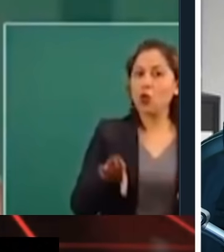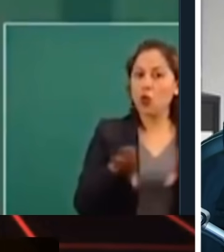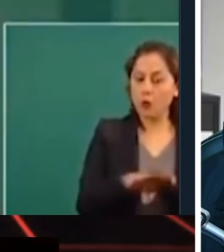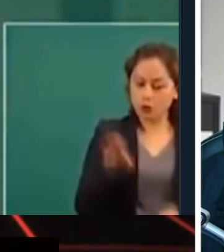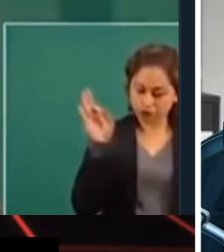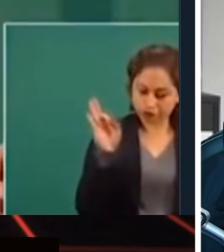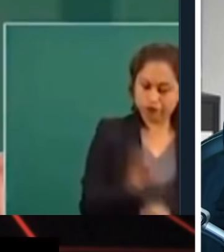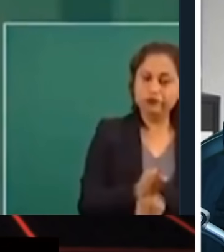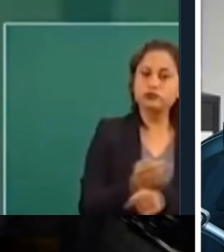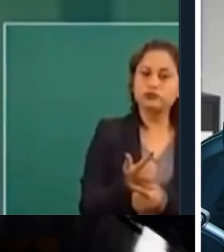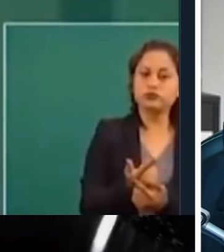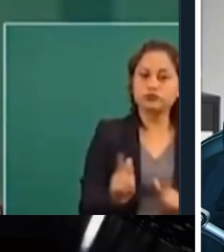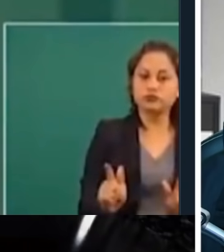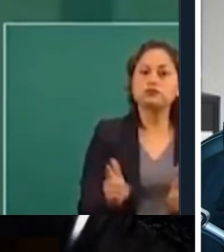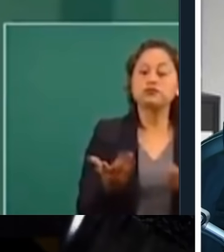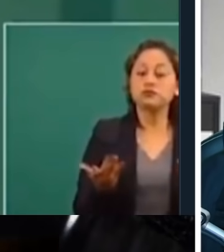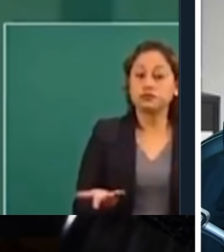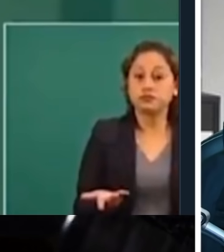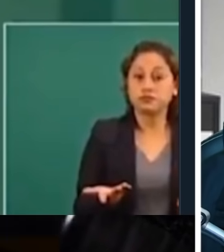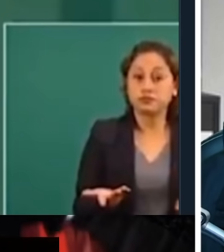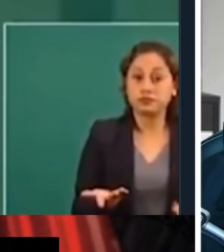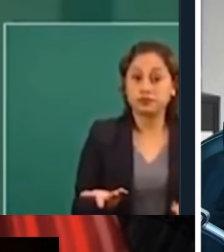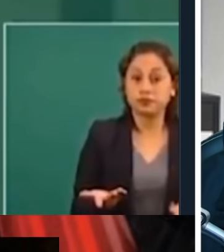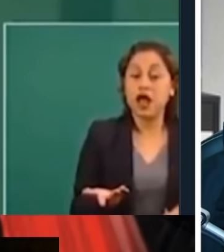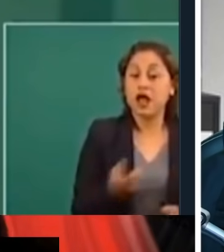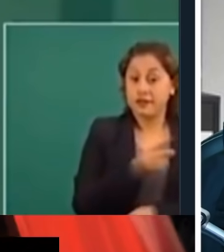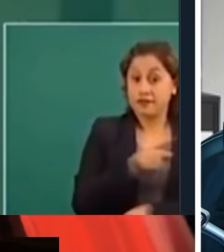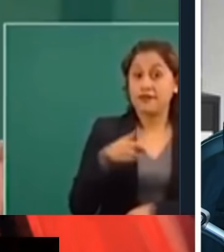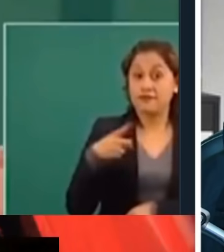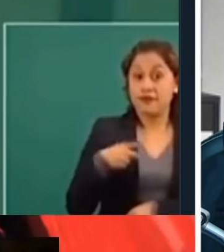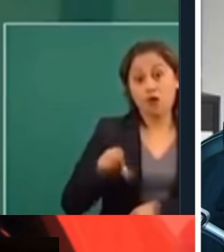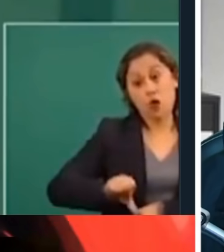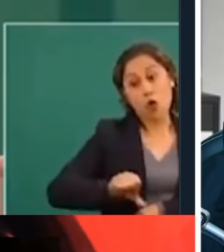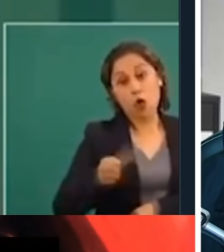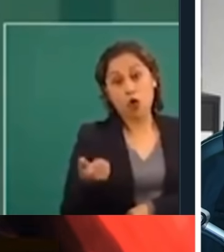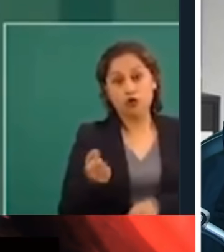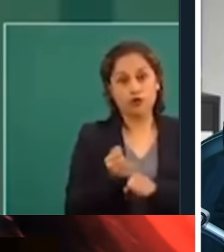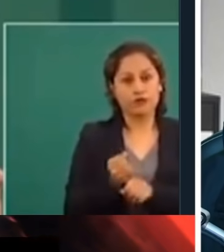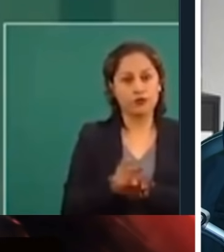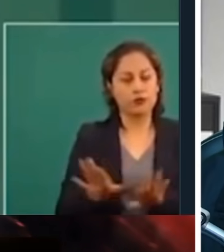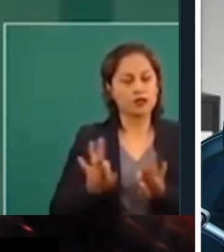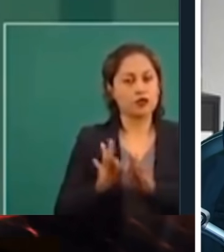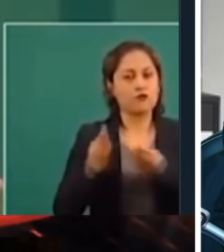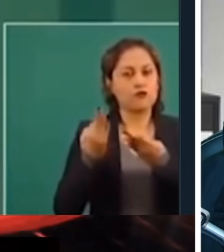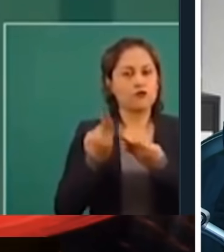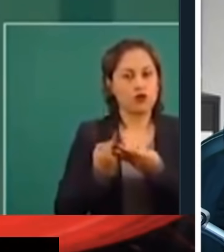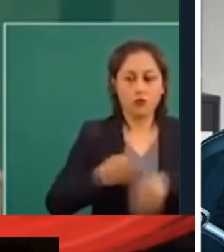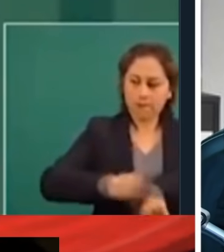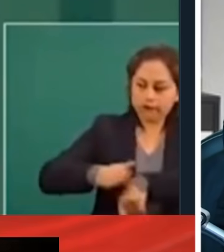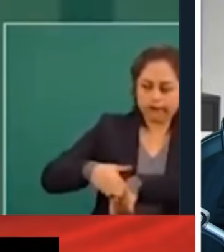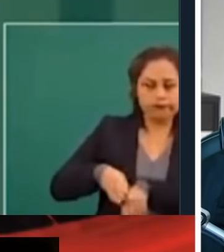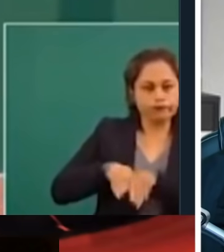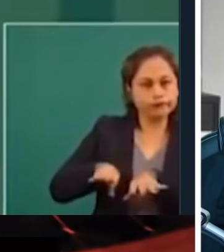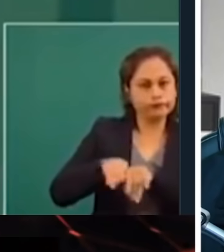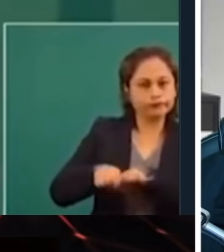no dejar de crear medios alternativos y qué sé